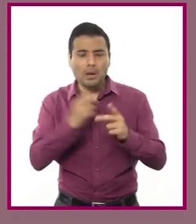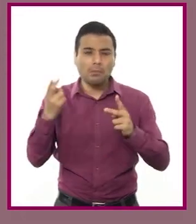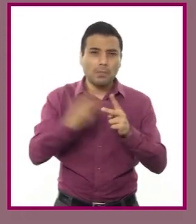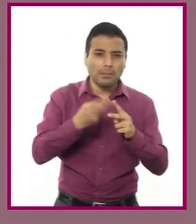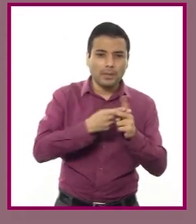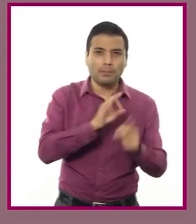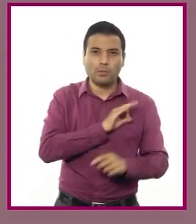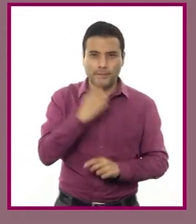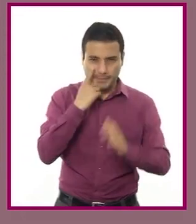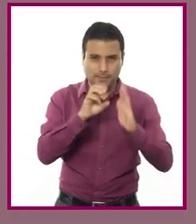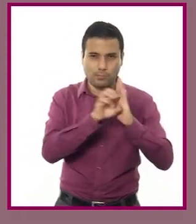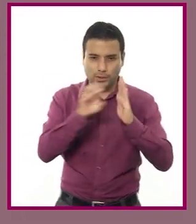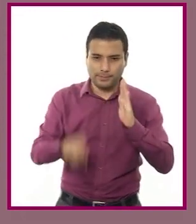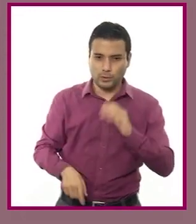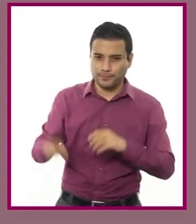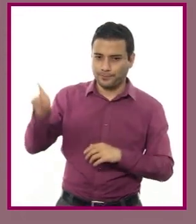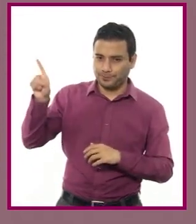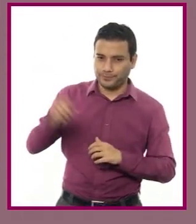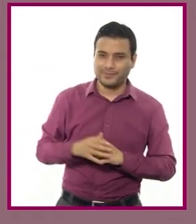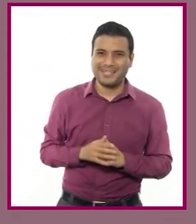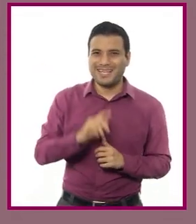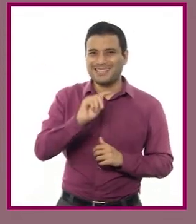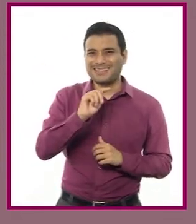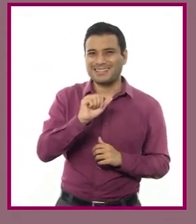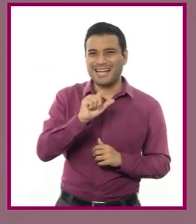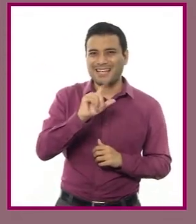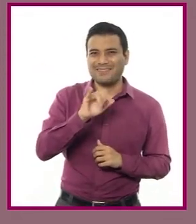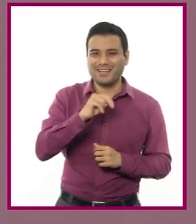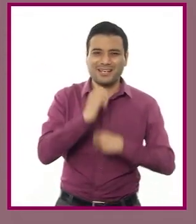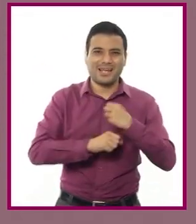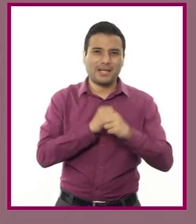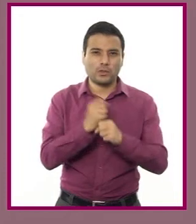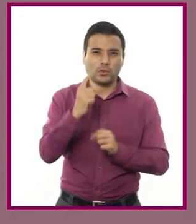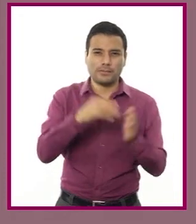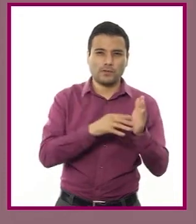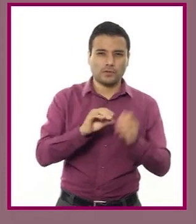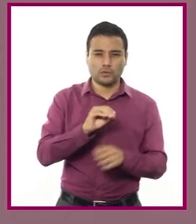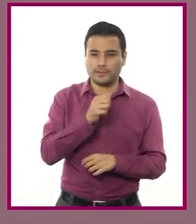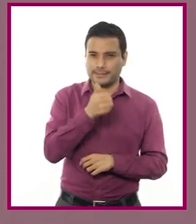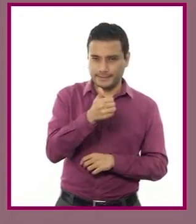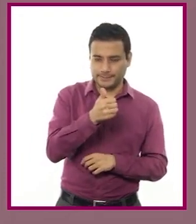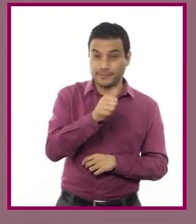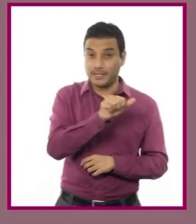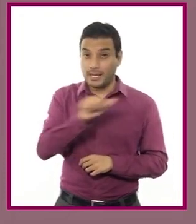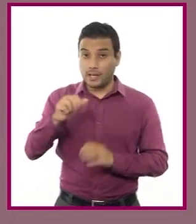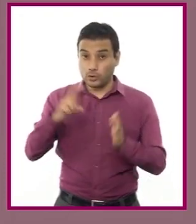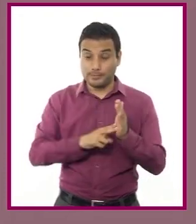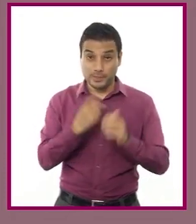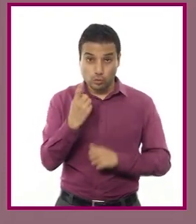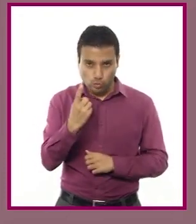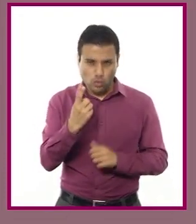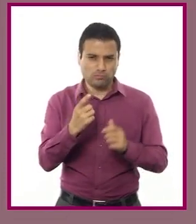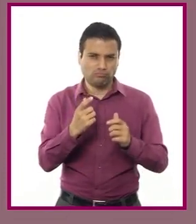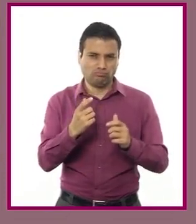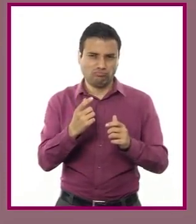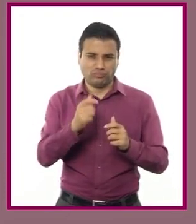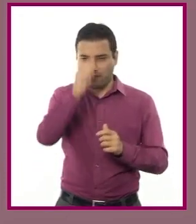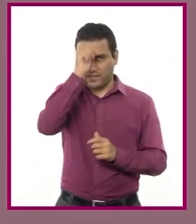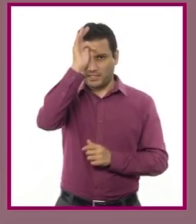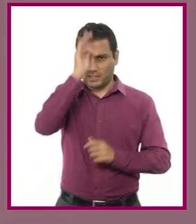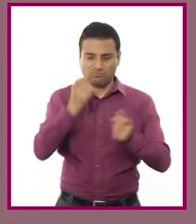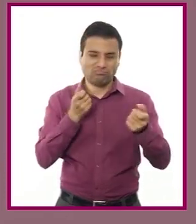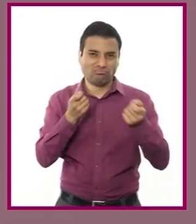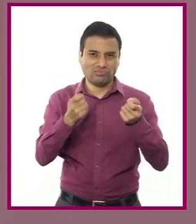el régimen talibán, que dominó Afganistán de 1996 a 2001.